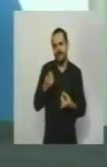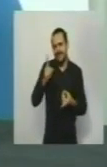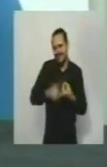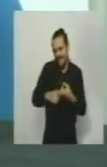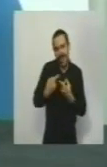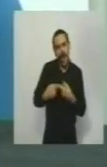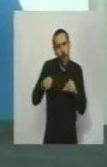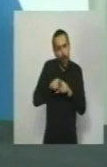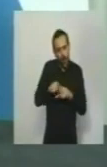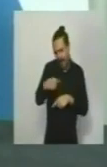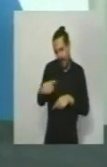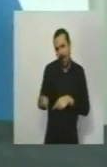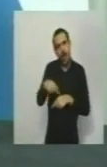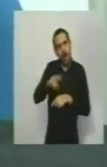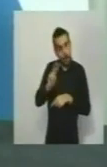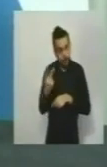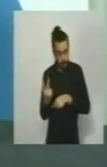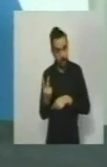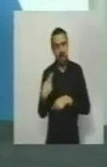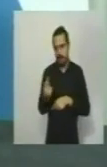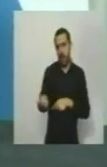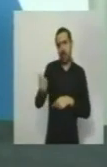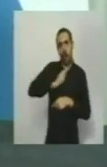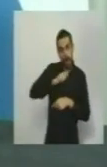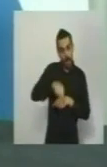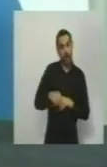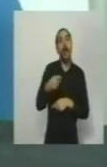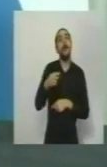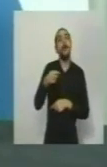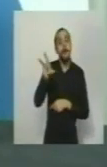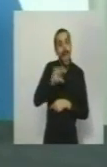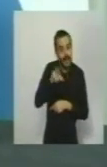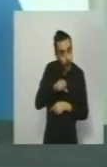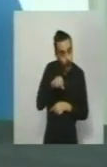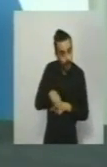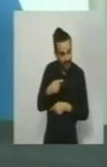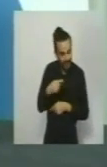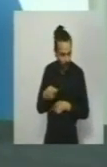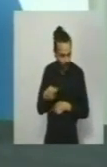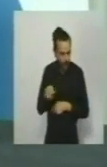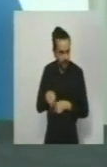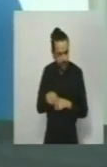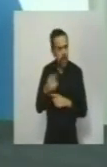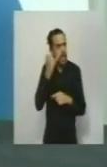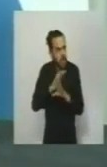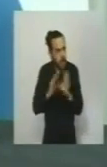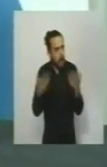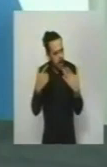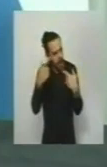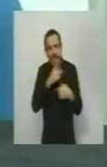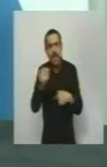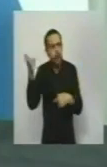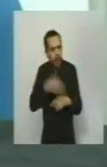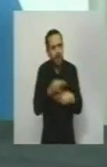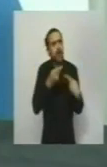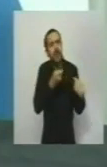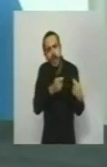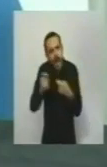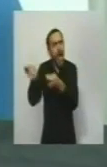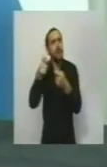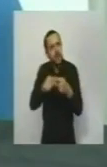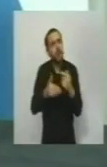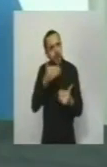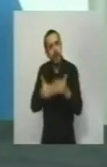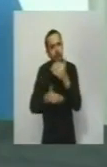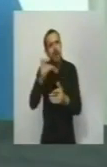alguna conviviente, van a poder iniciar 100% a distancia todos los trámites con un mecanismo que lo vamos a ir